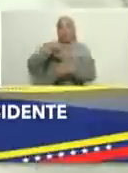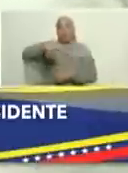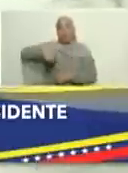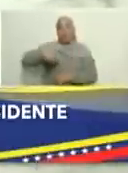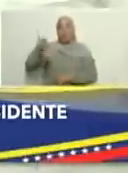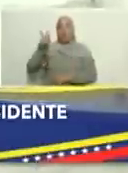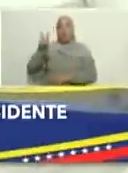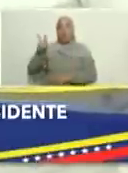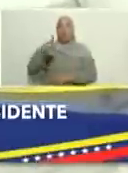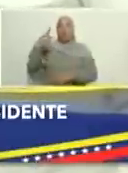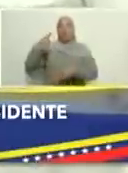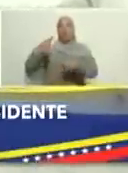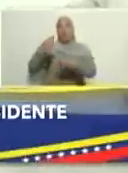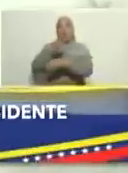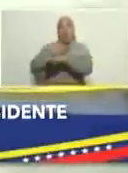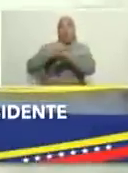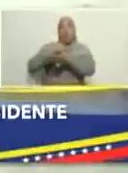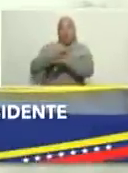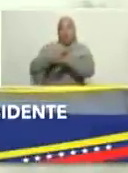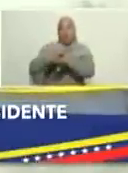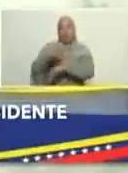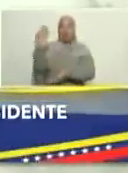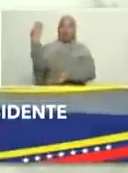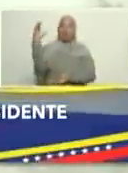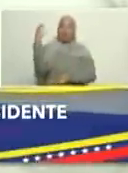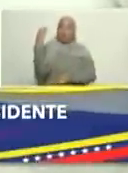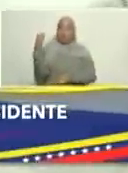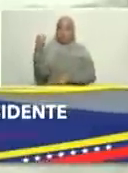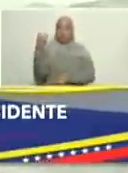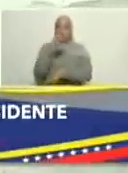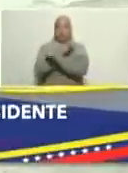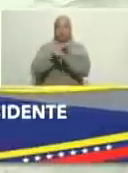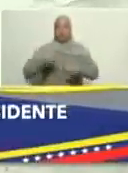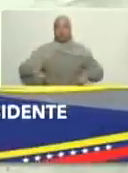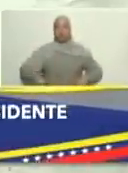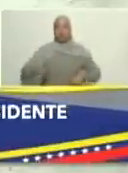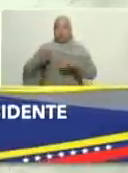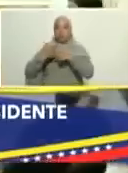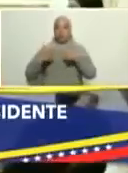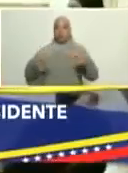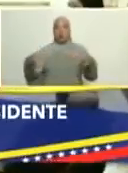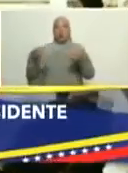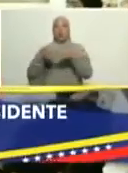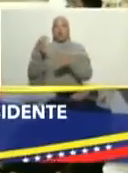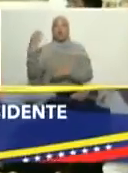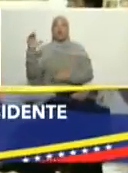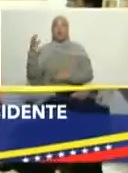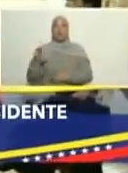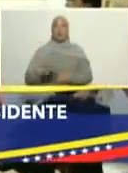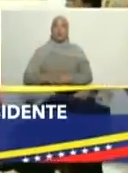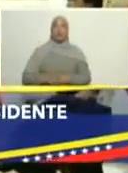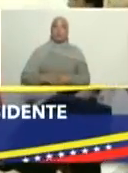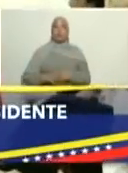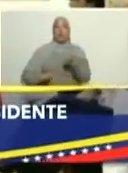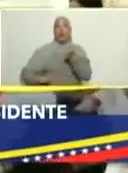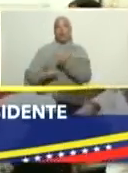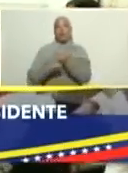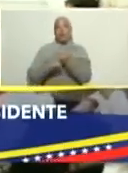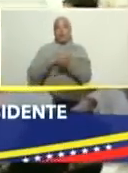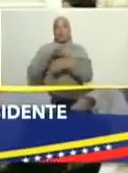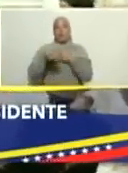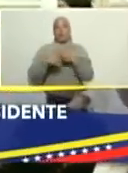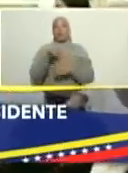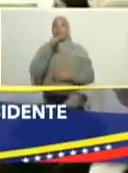a las negociaciones entre el gobierno de Colombia y el Ejército de Liberación Nacional. Nosotros estamos dando todo el apoyo a todas